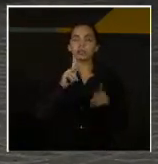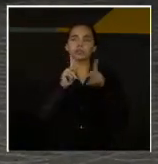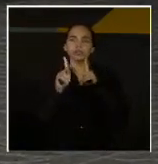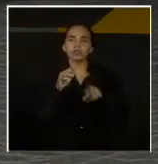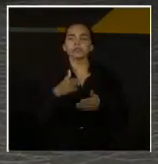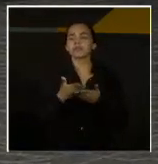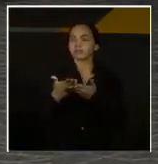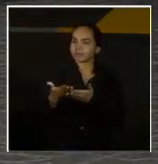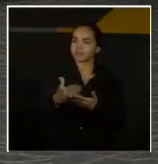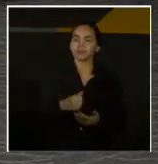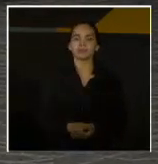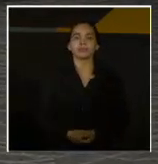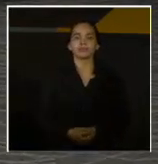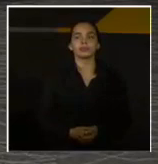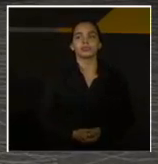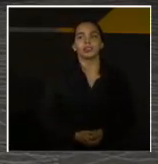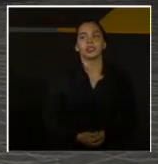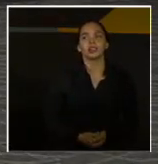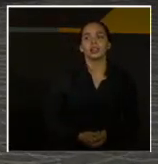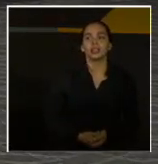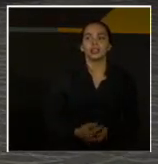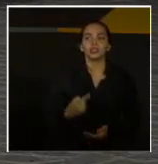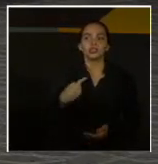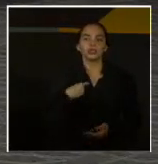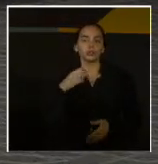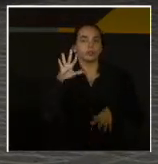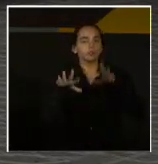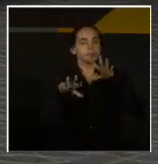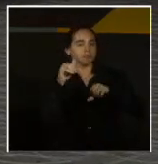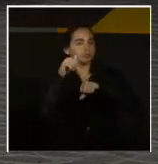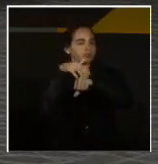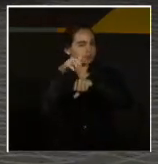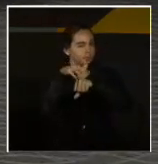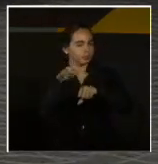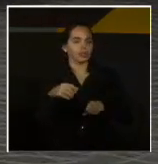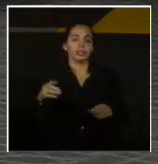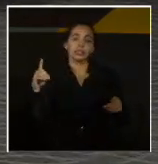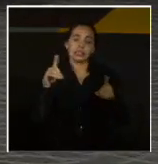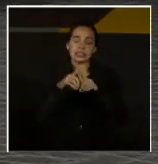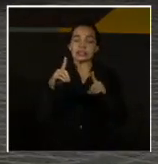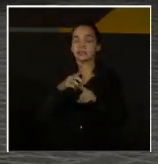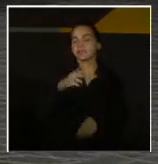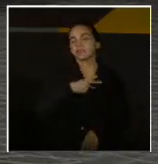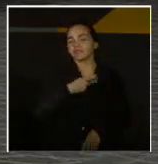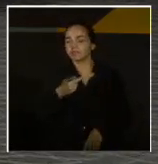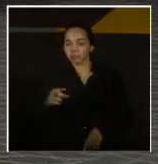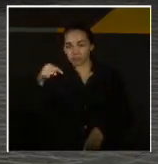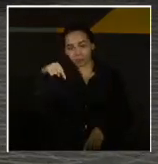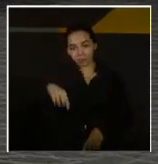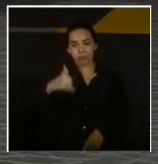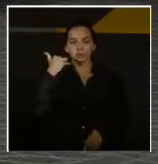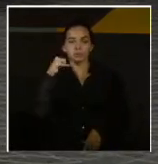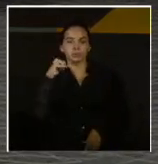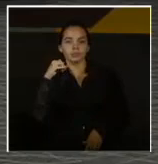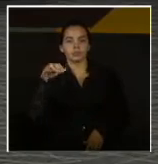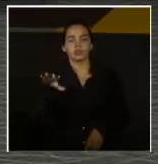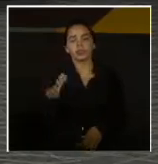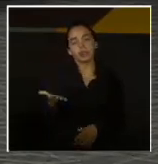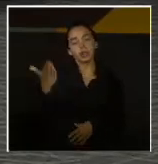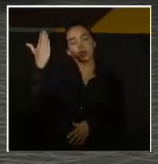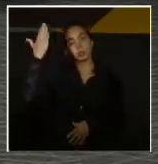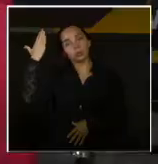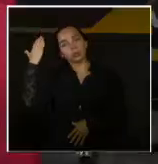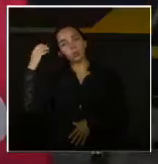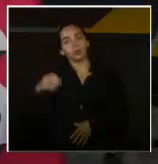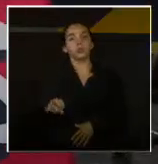candidato. Hablaría primero de algunas cifras. En el combate a la pobreza en Yucatán, nos encontrábamos en el año